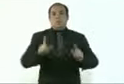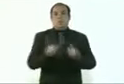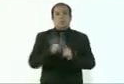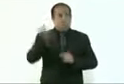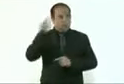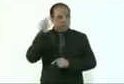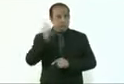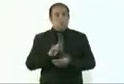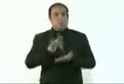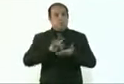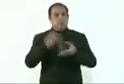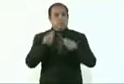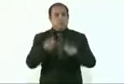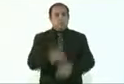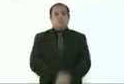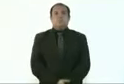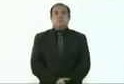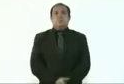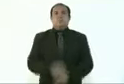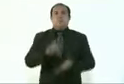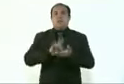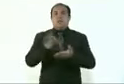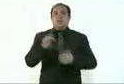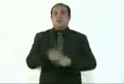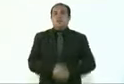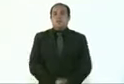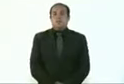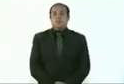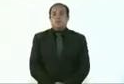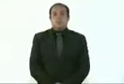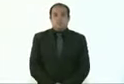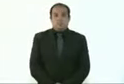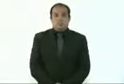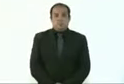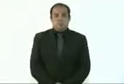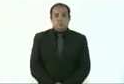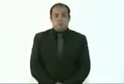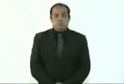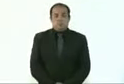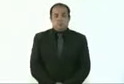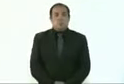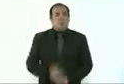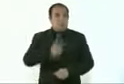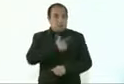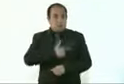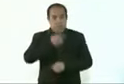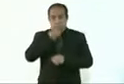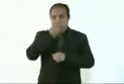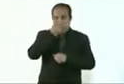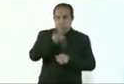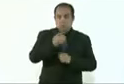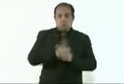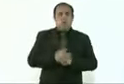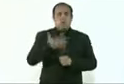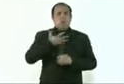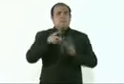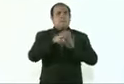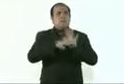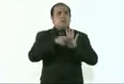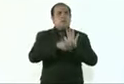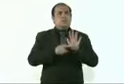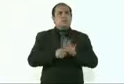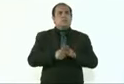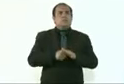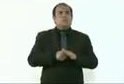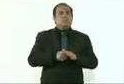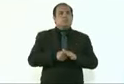con la conferencia de prensa. Muchas gracias. Gracias. Por ahí sí me gustaría mencionarlo. Hay un video que está circulando